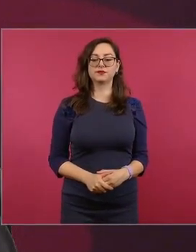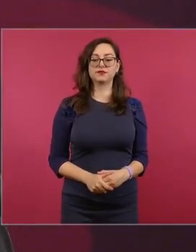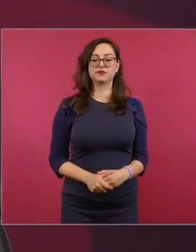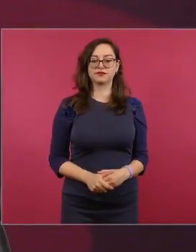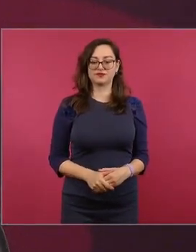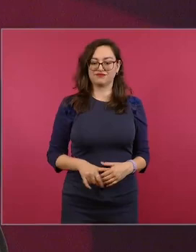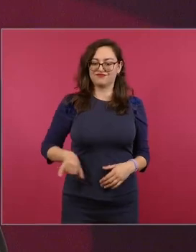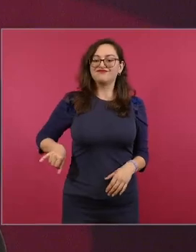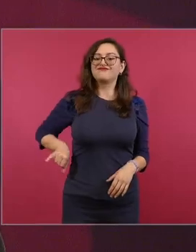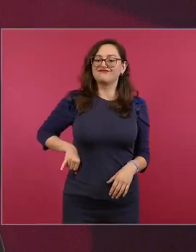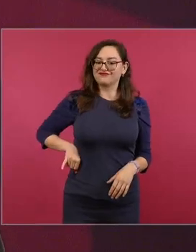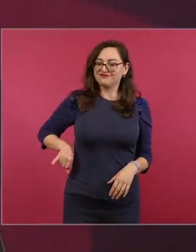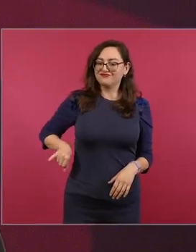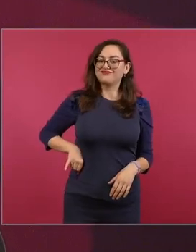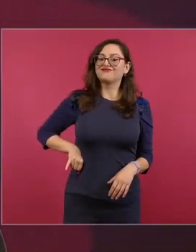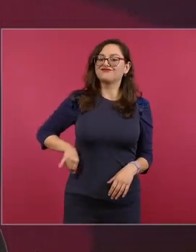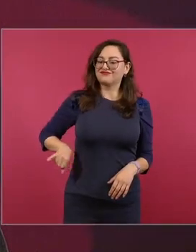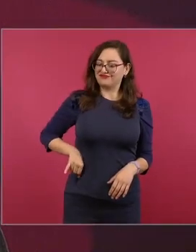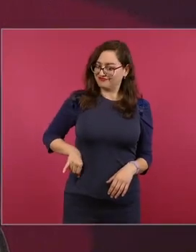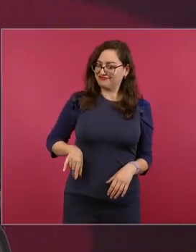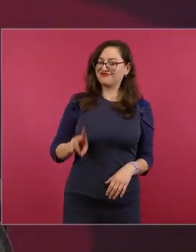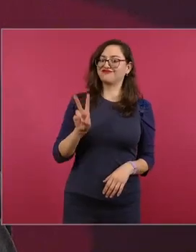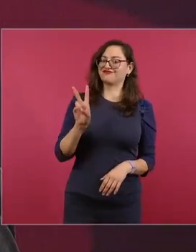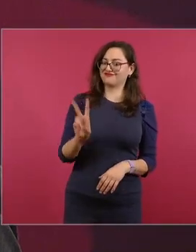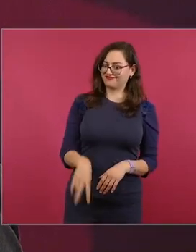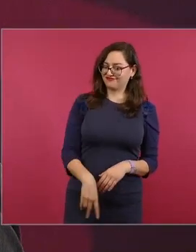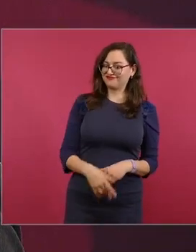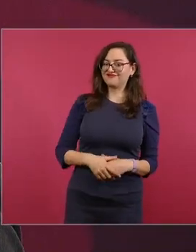Está interesante, ¿verdad? ¡Bum!